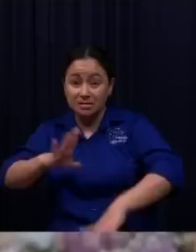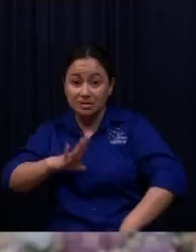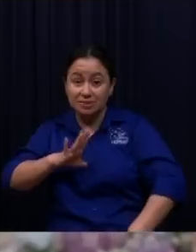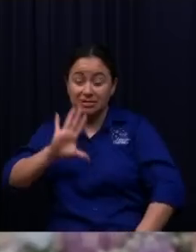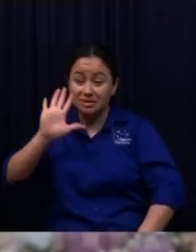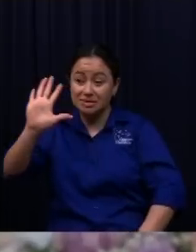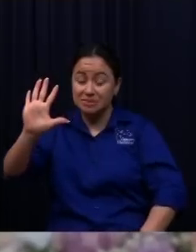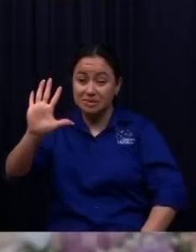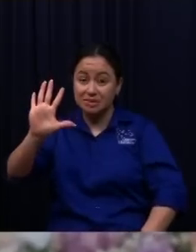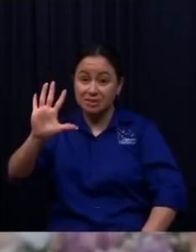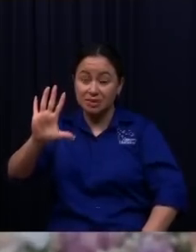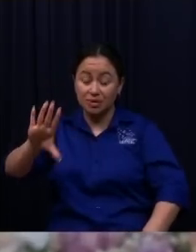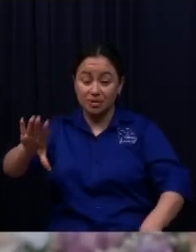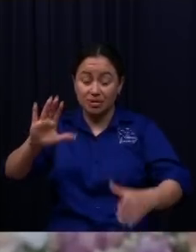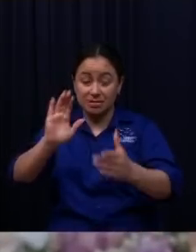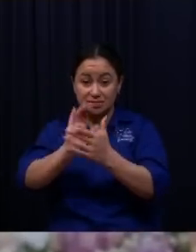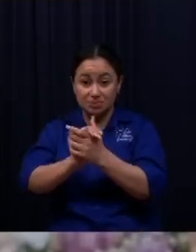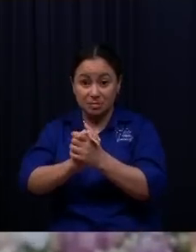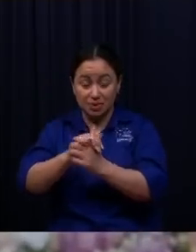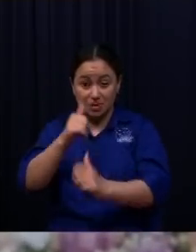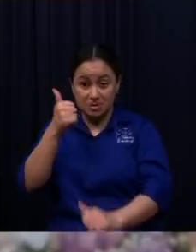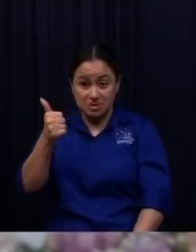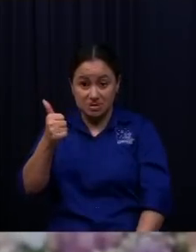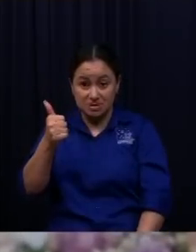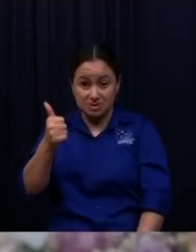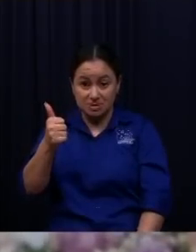Entonces el pastor le dijo que no podía seguir así,